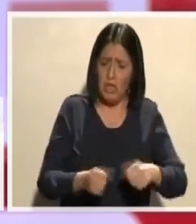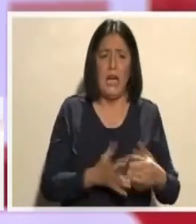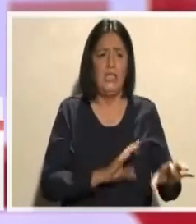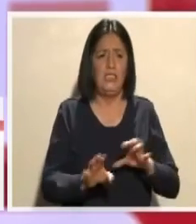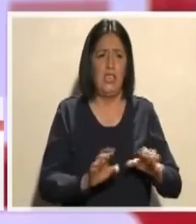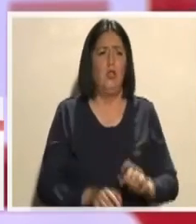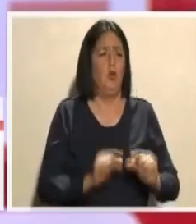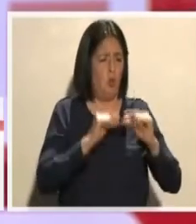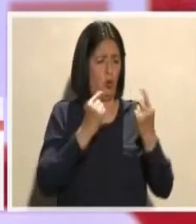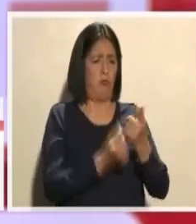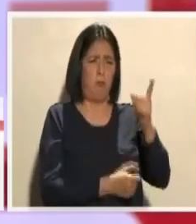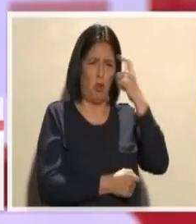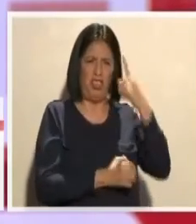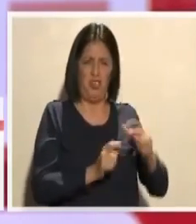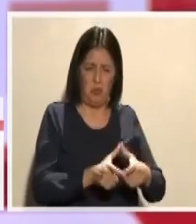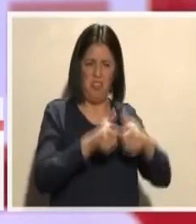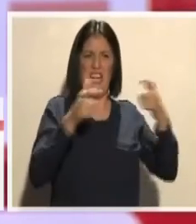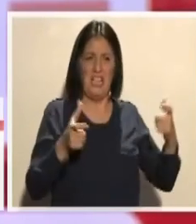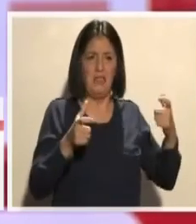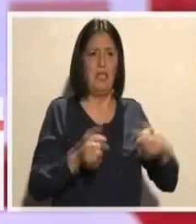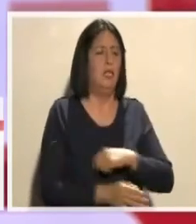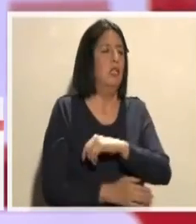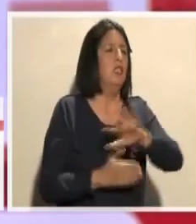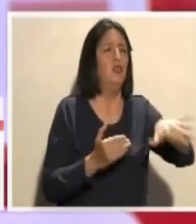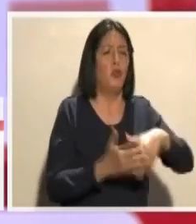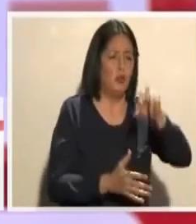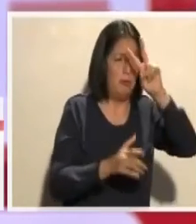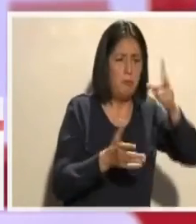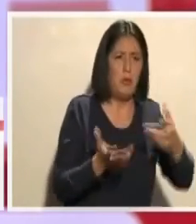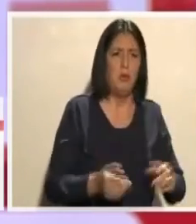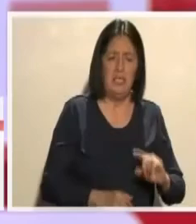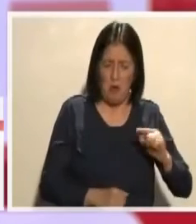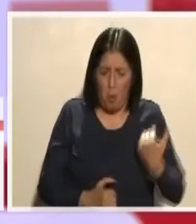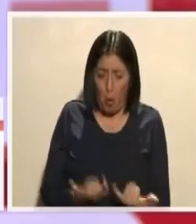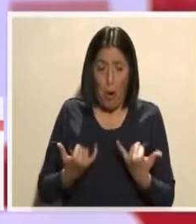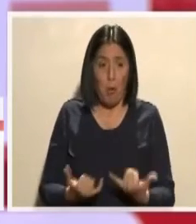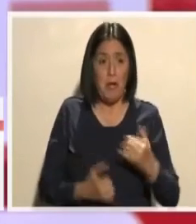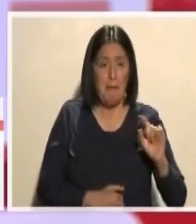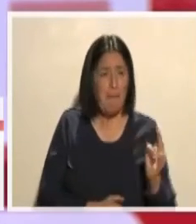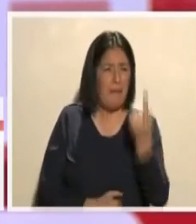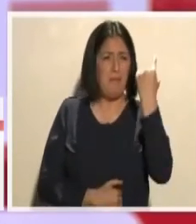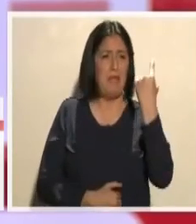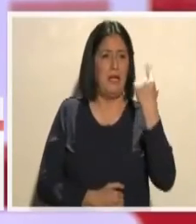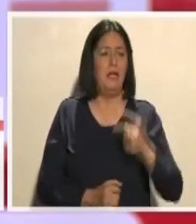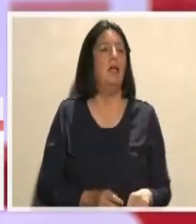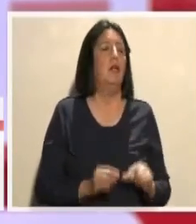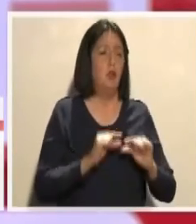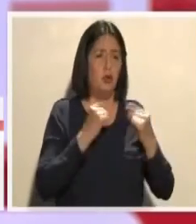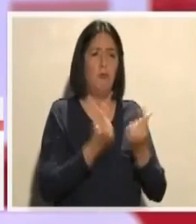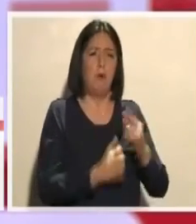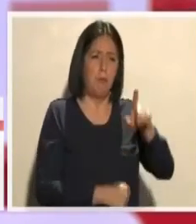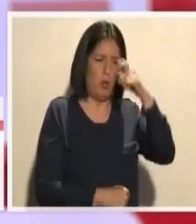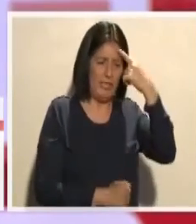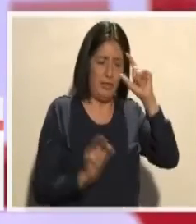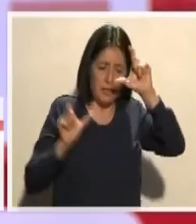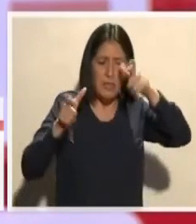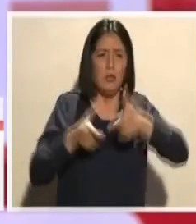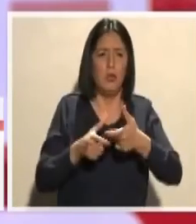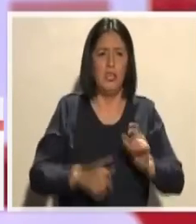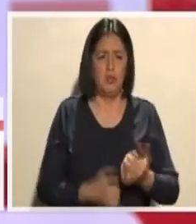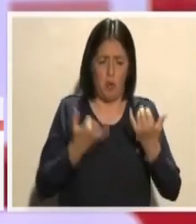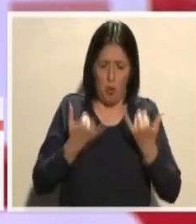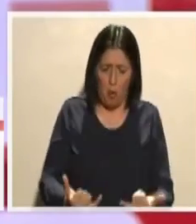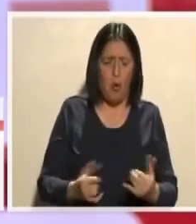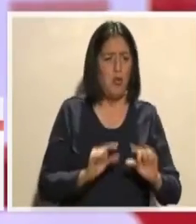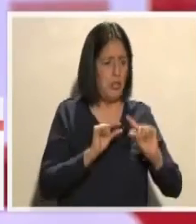partido grande con presencia nacional. Hoy somos la primera fuerza política en el Congreso de la República. Hoy somos el